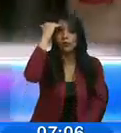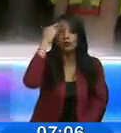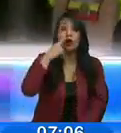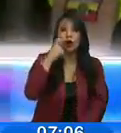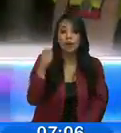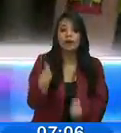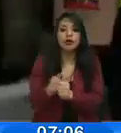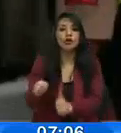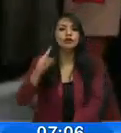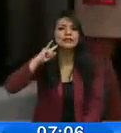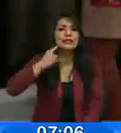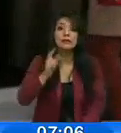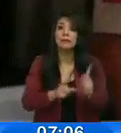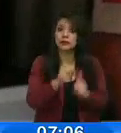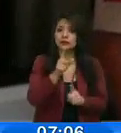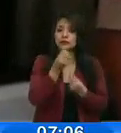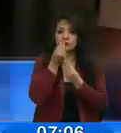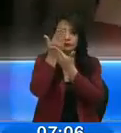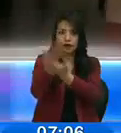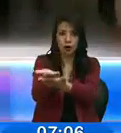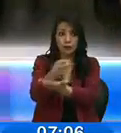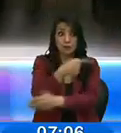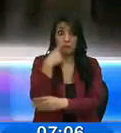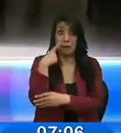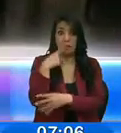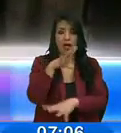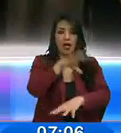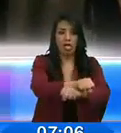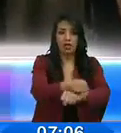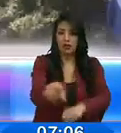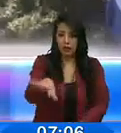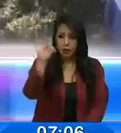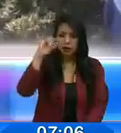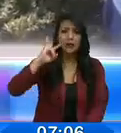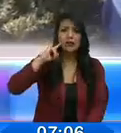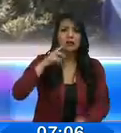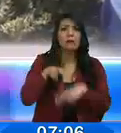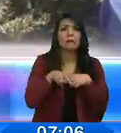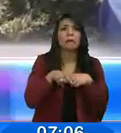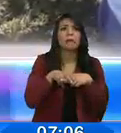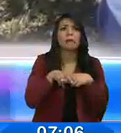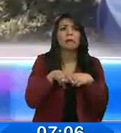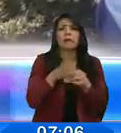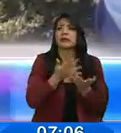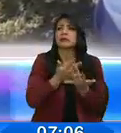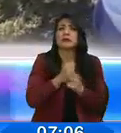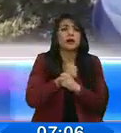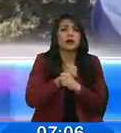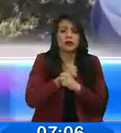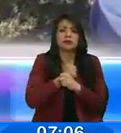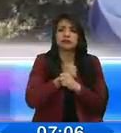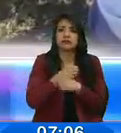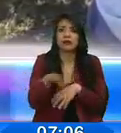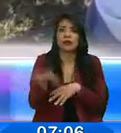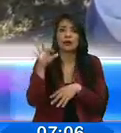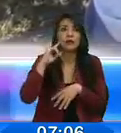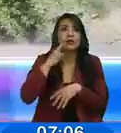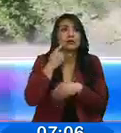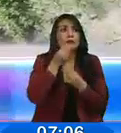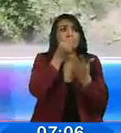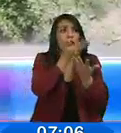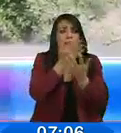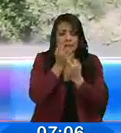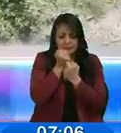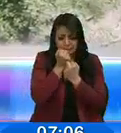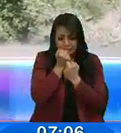edad. Con el padrastro detenido fueron hasta el bosque donde encontraron a la niña sentada, como esperando que alguien llegue. La menor evitó hablar con los